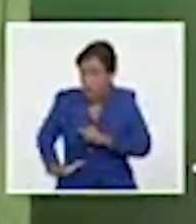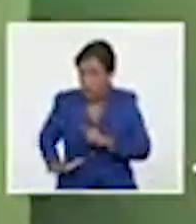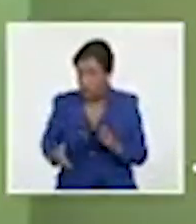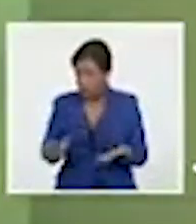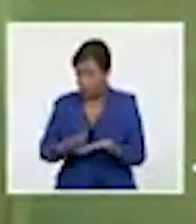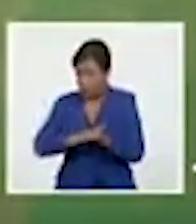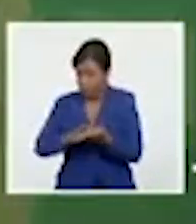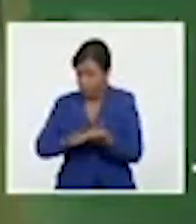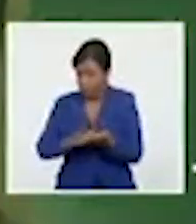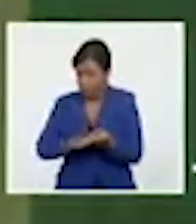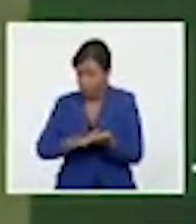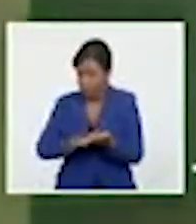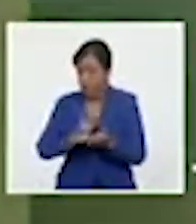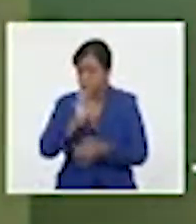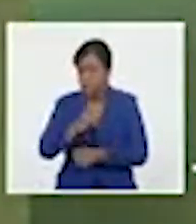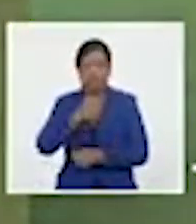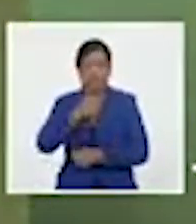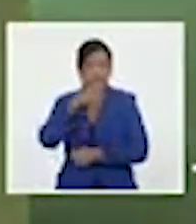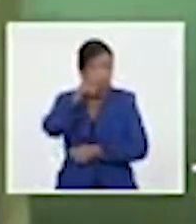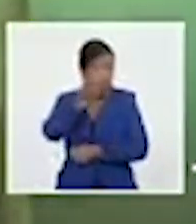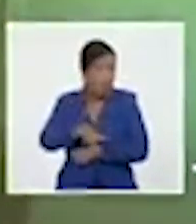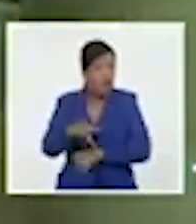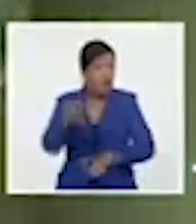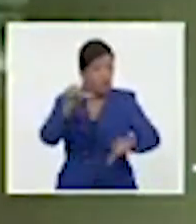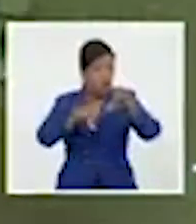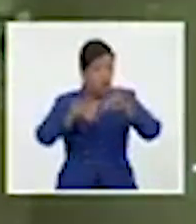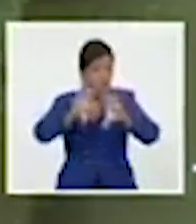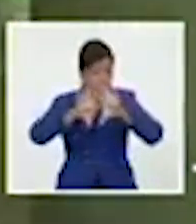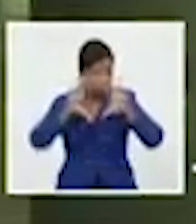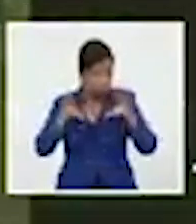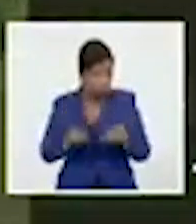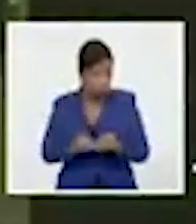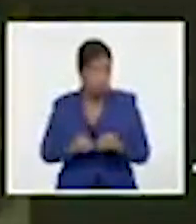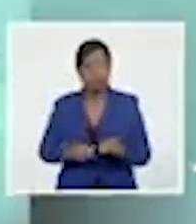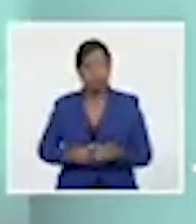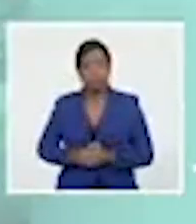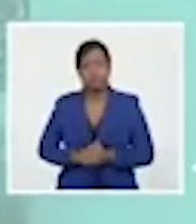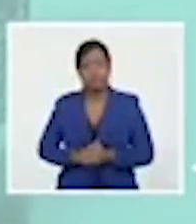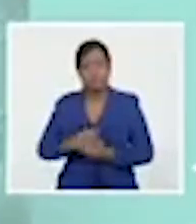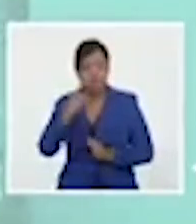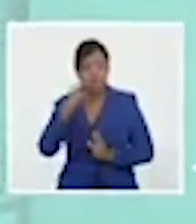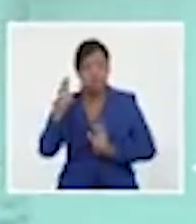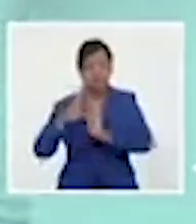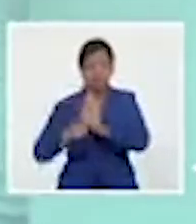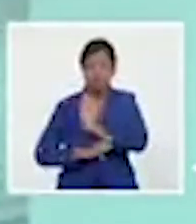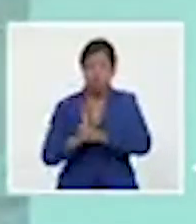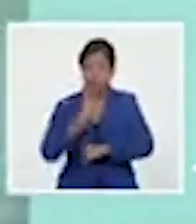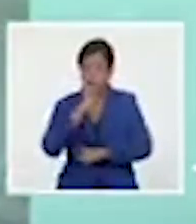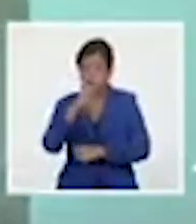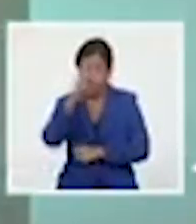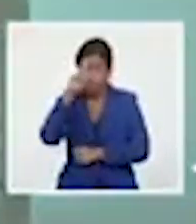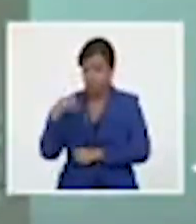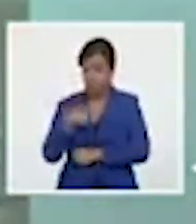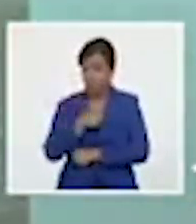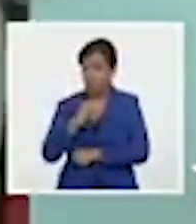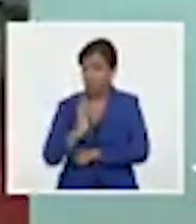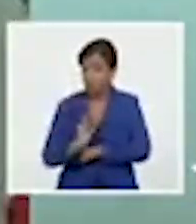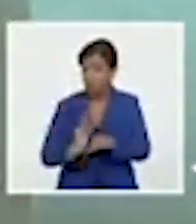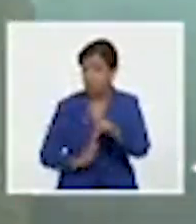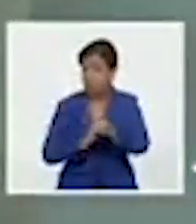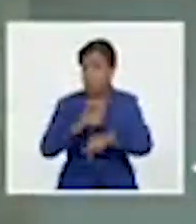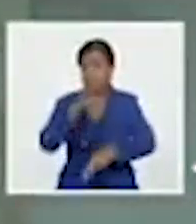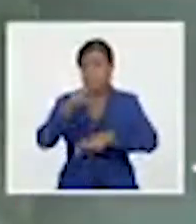atendido en el hospital Calixto García. Ponen este video para confirmar su llegada. Lo